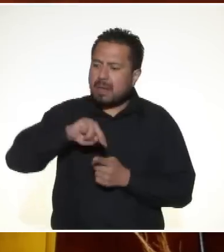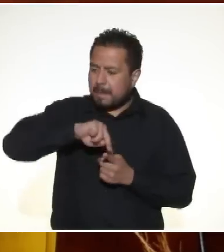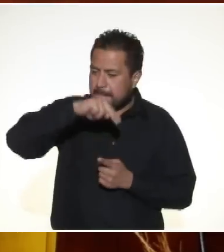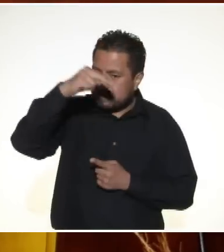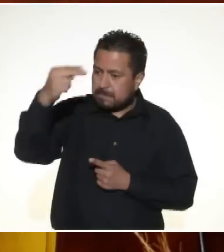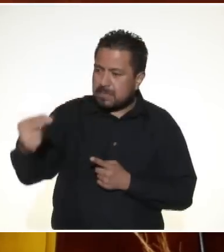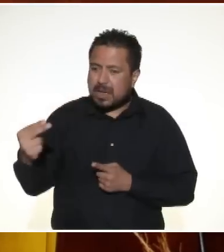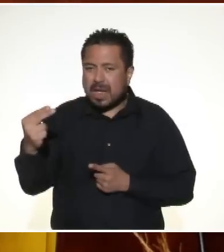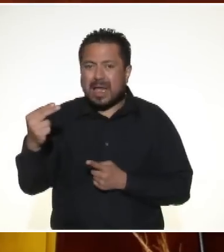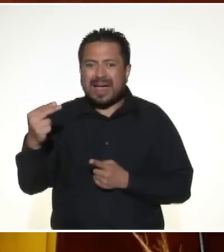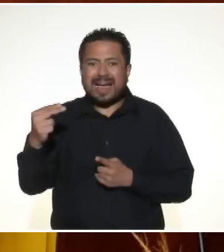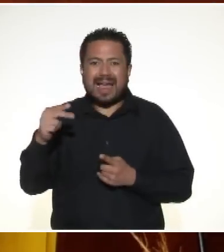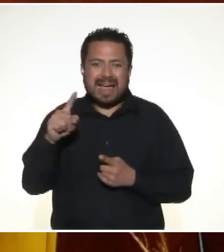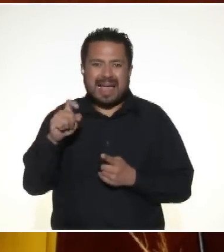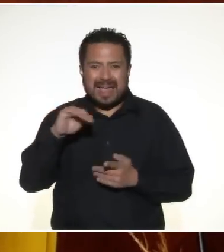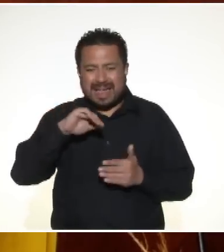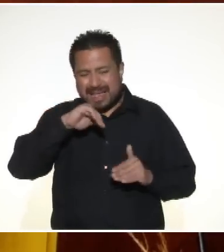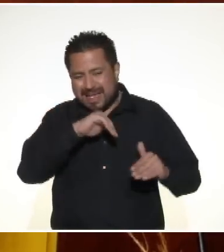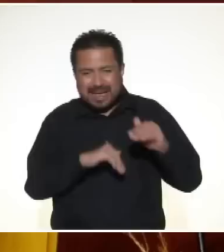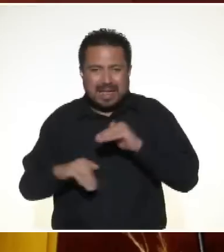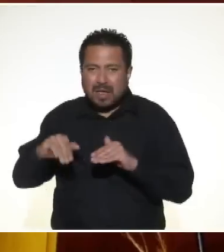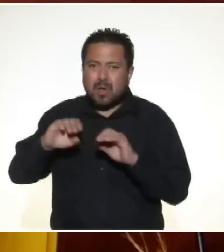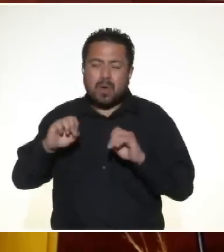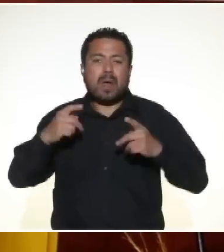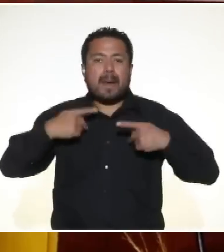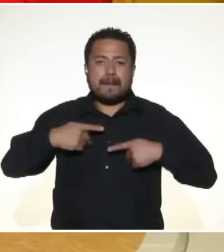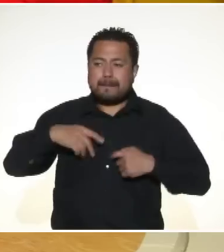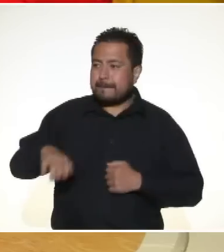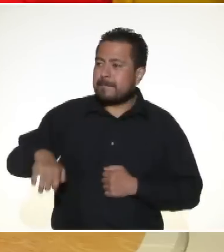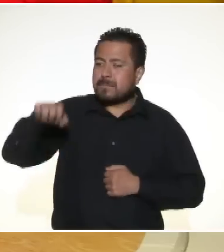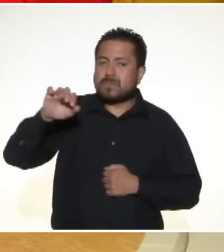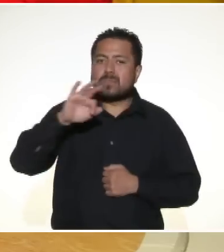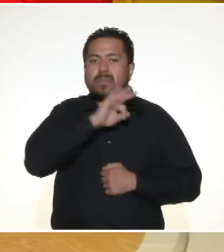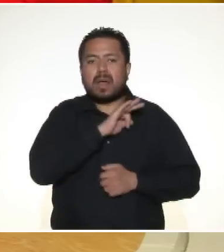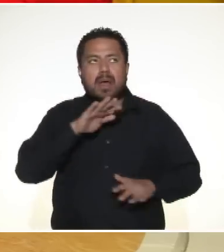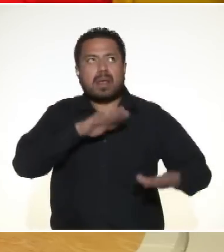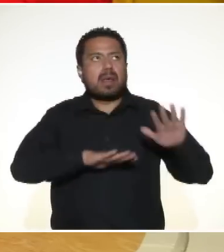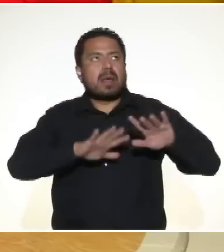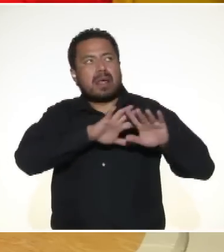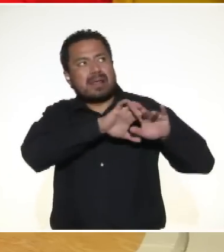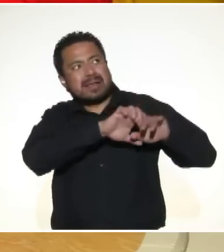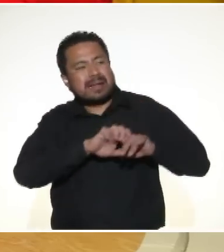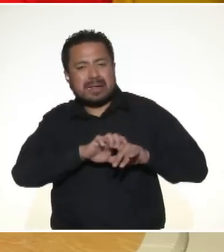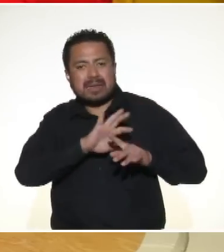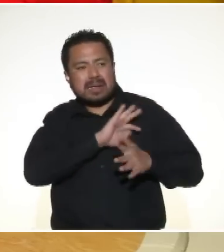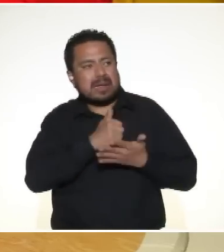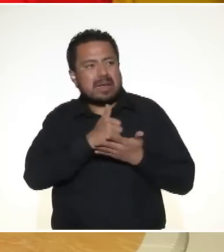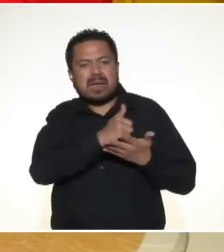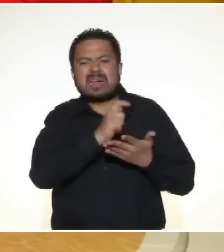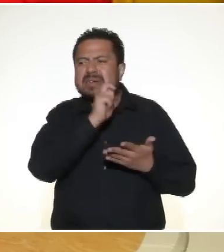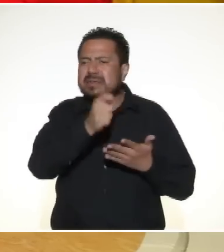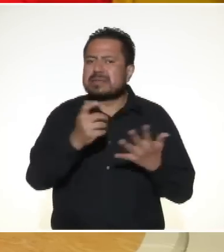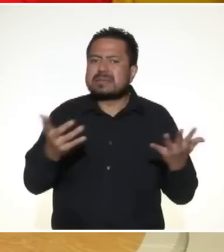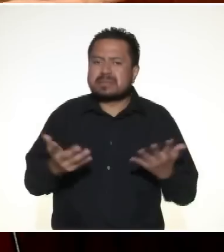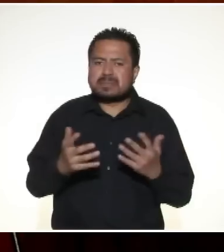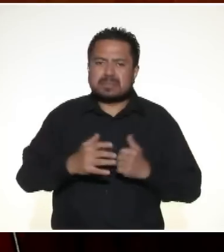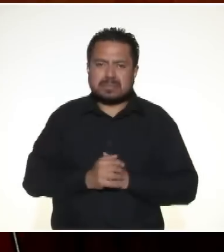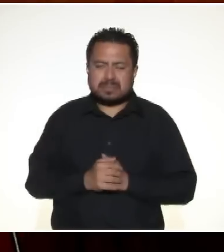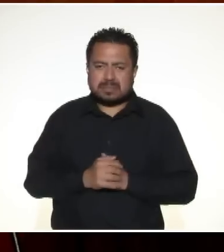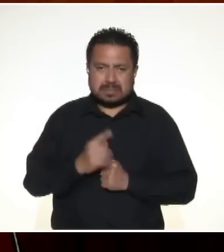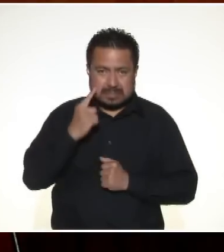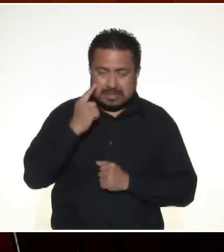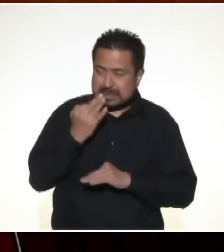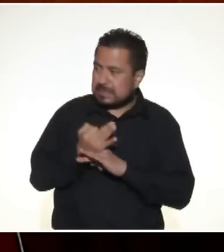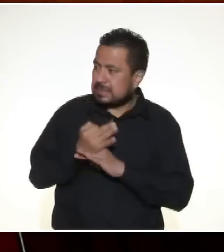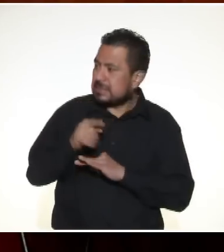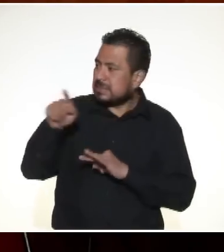la alberca, o un adulto, porque un adulto puede ahogar al otro adulto que lo va a ayudar, ¿qué se hace? Fíjate, Pepe, lo que planteas.